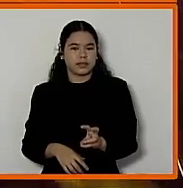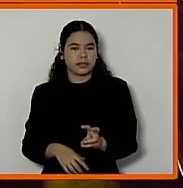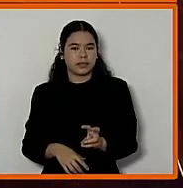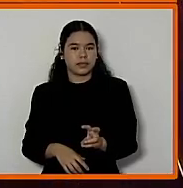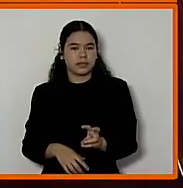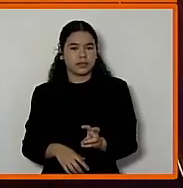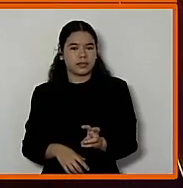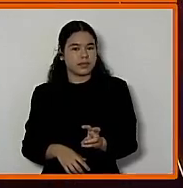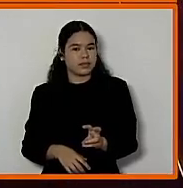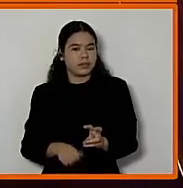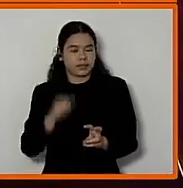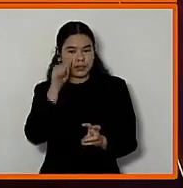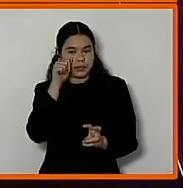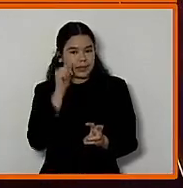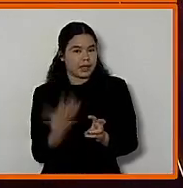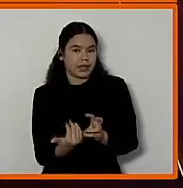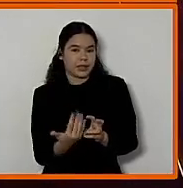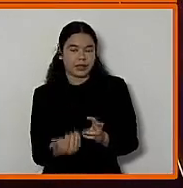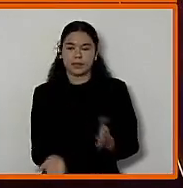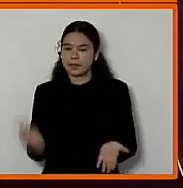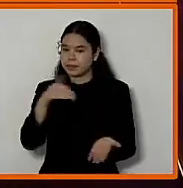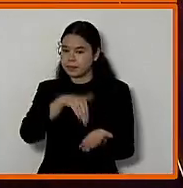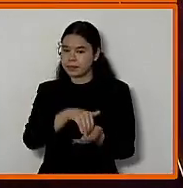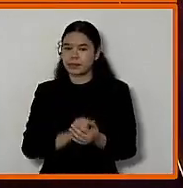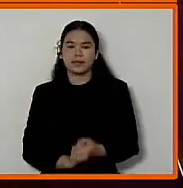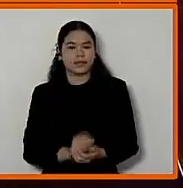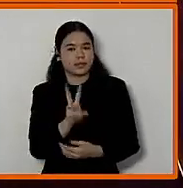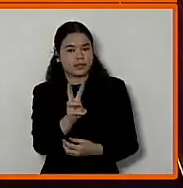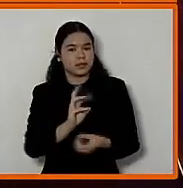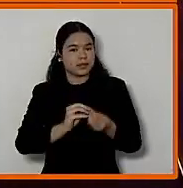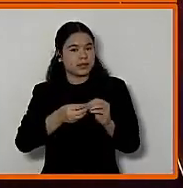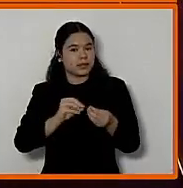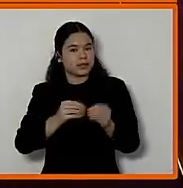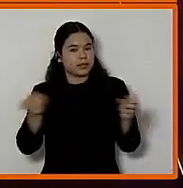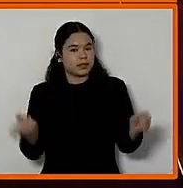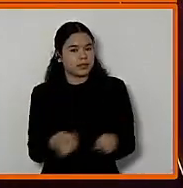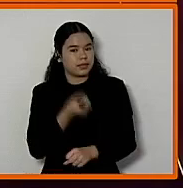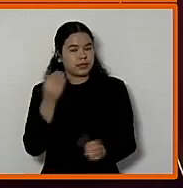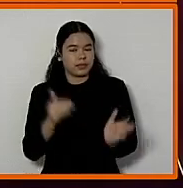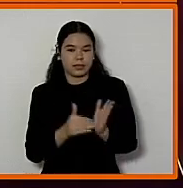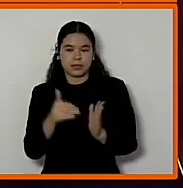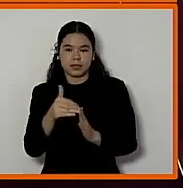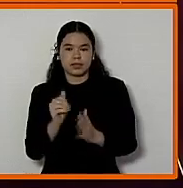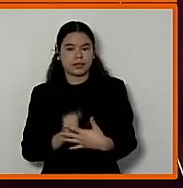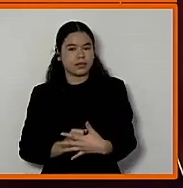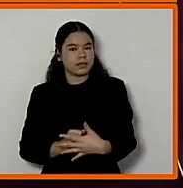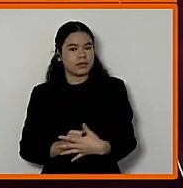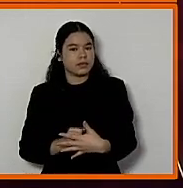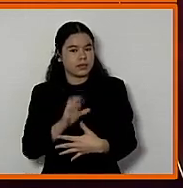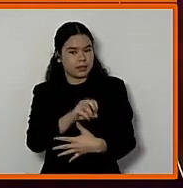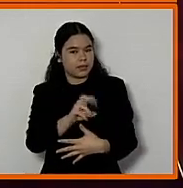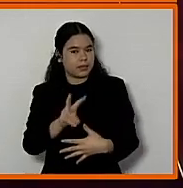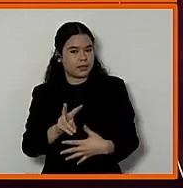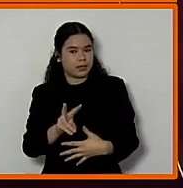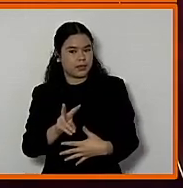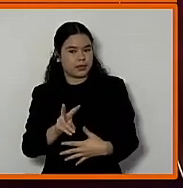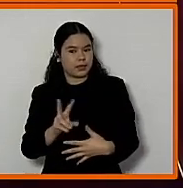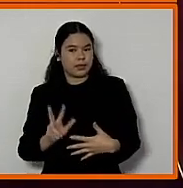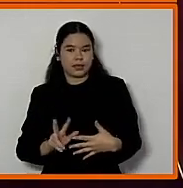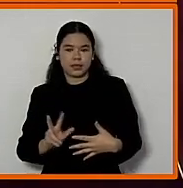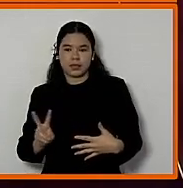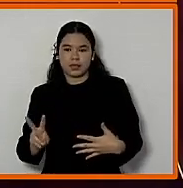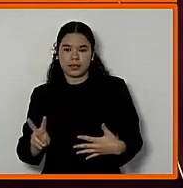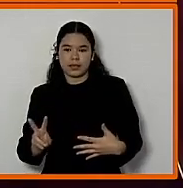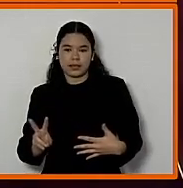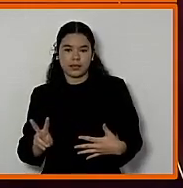atentos, porque este es el 15. Con mucho gusto te repito, los seis números millonarios son 02,